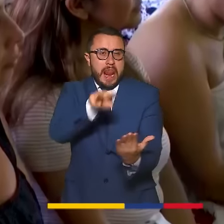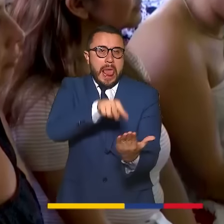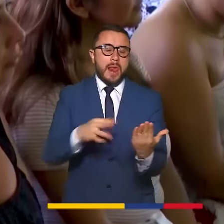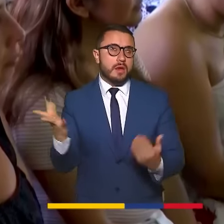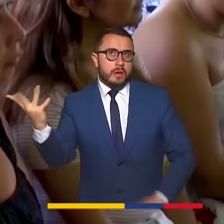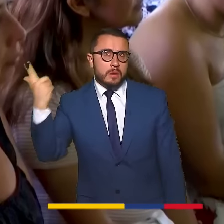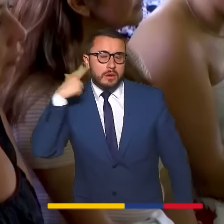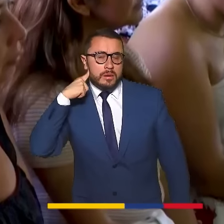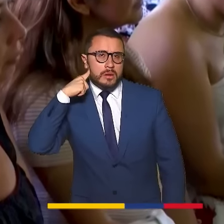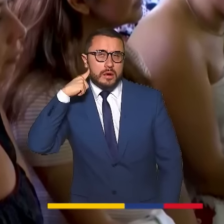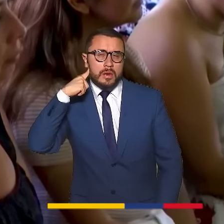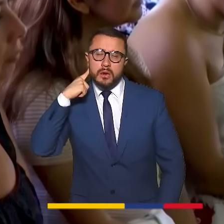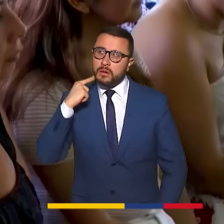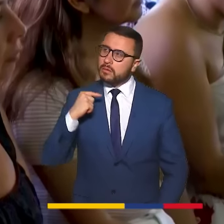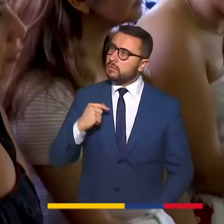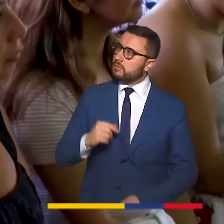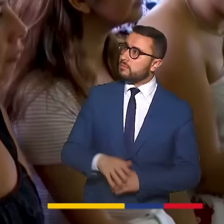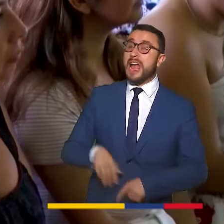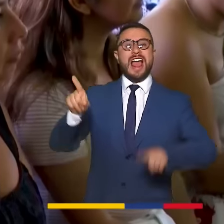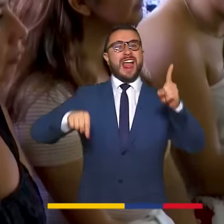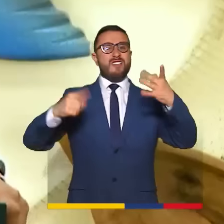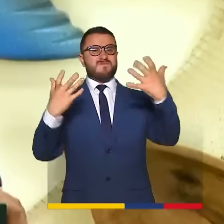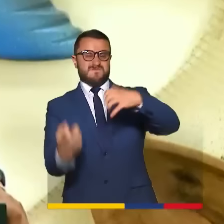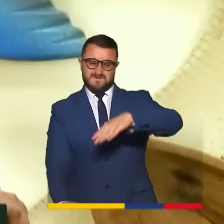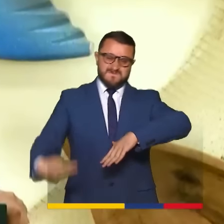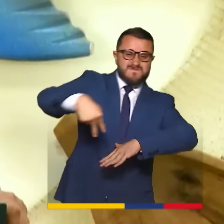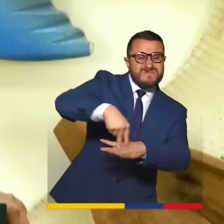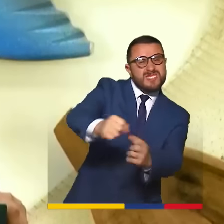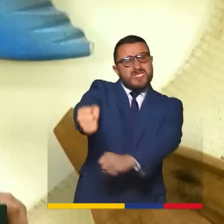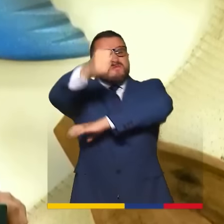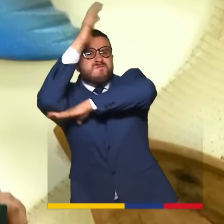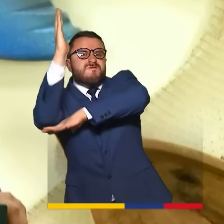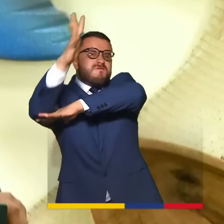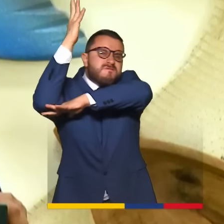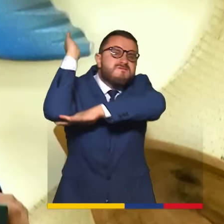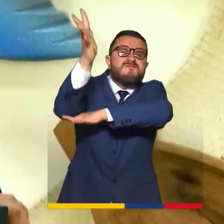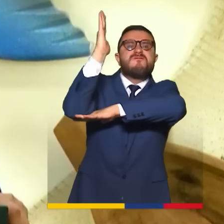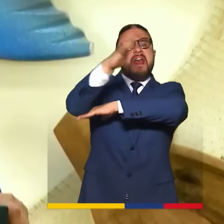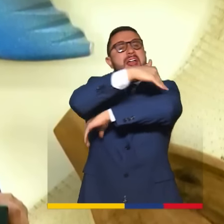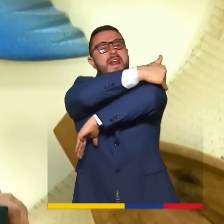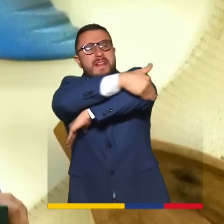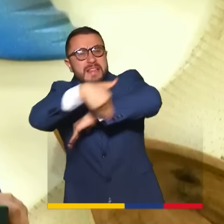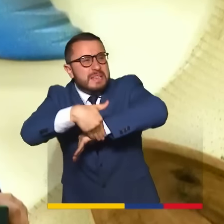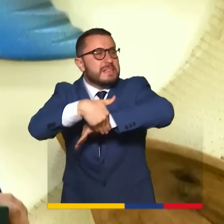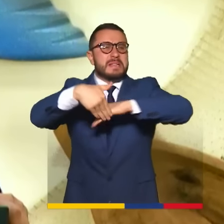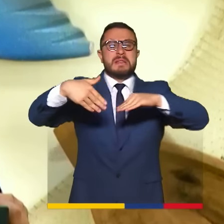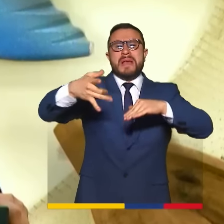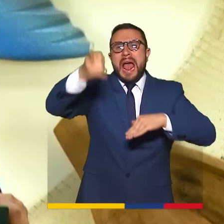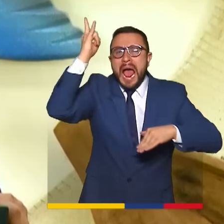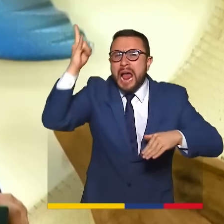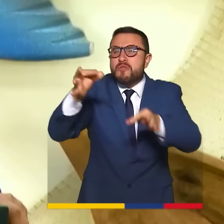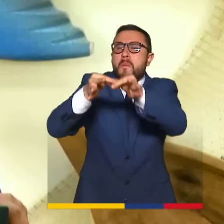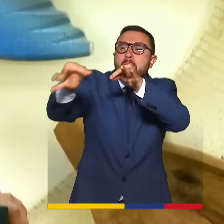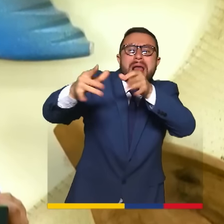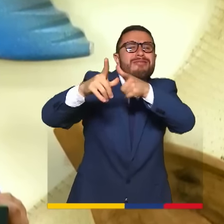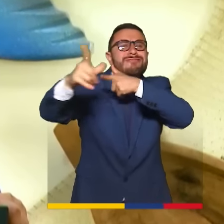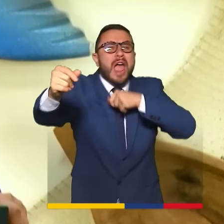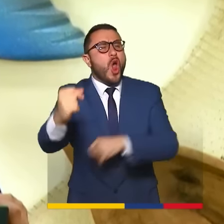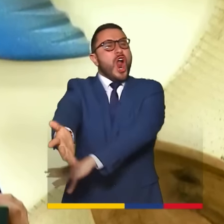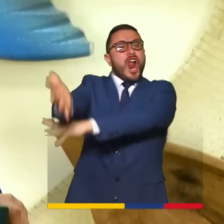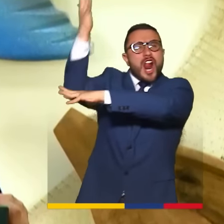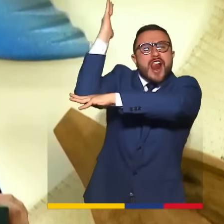de quienes se atrevían a lanzar un discurso en alguna esquina de algún pueblo, hablando de